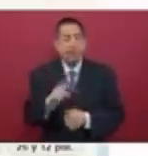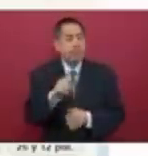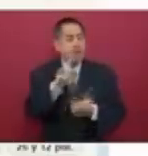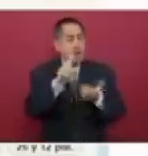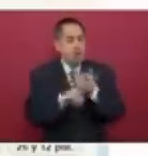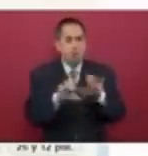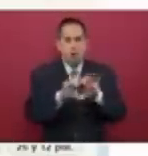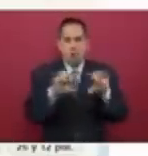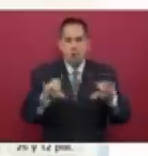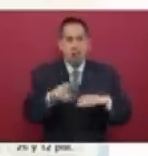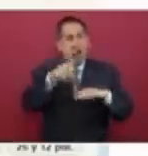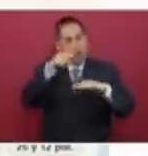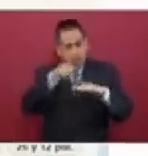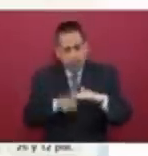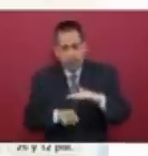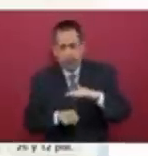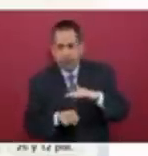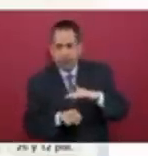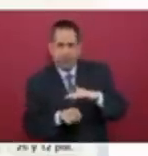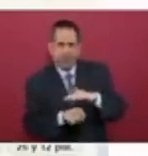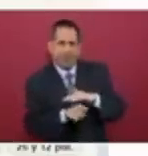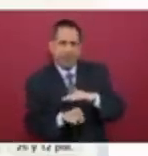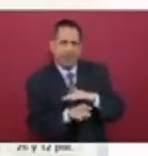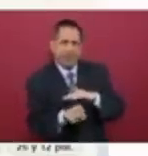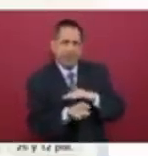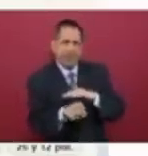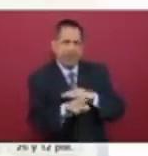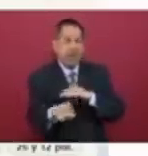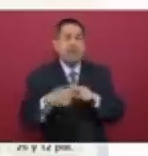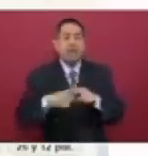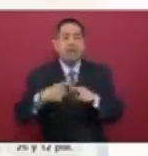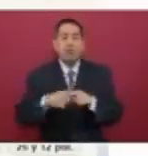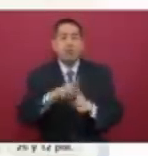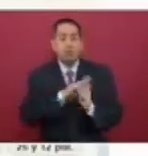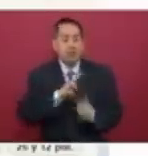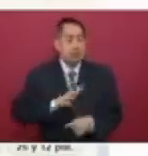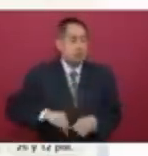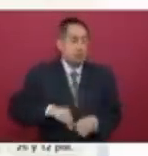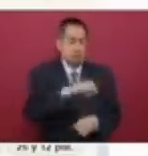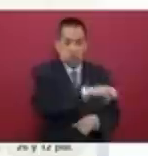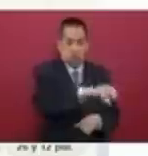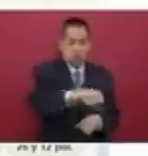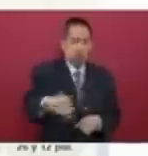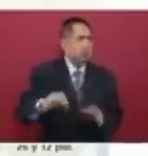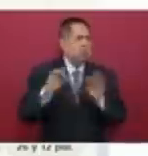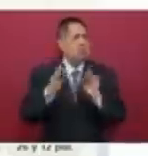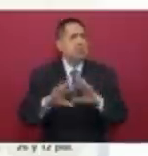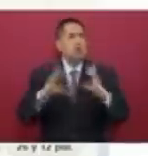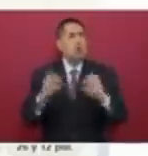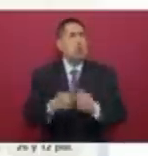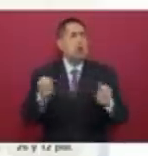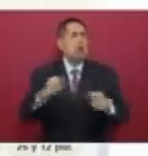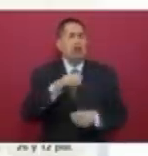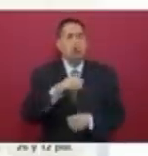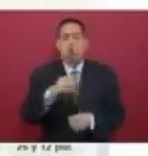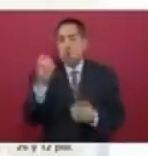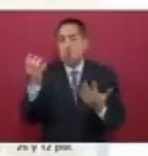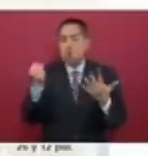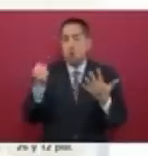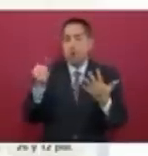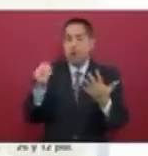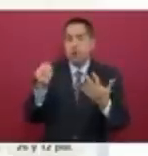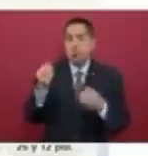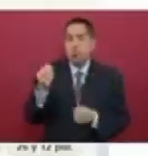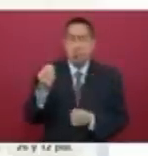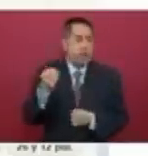es una producto subterránea y todos los municipios que impactan para ser exactos se impactan a 9 municipios del